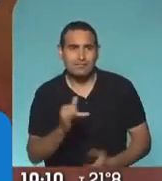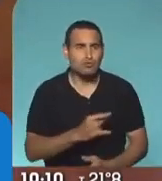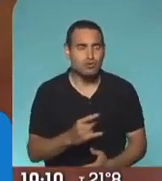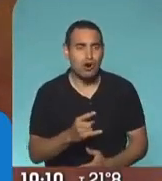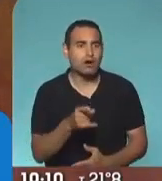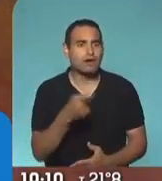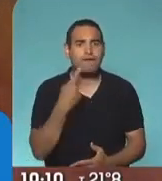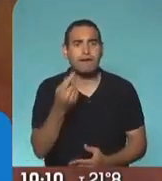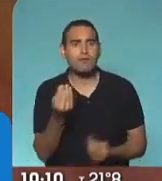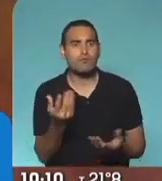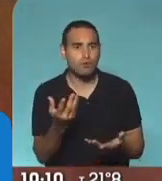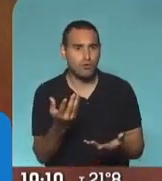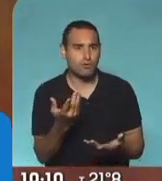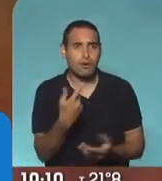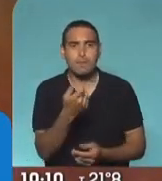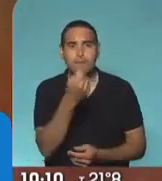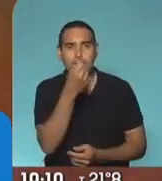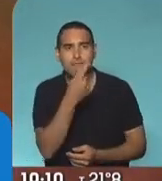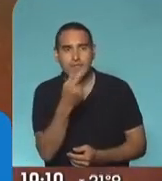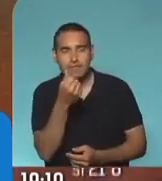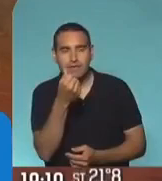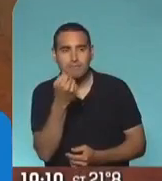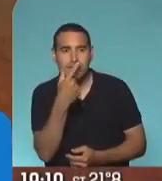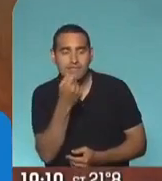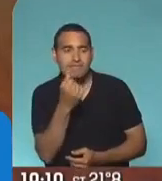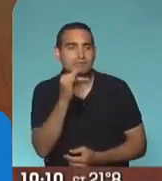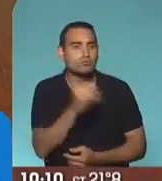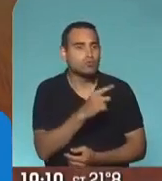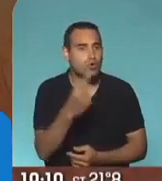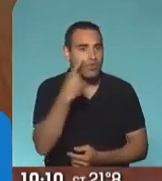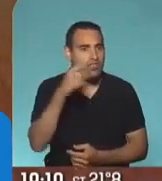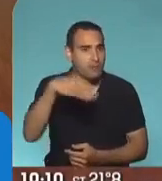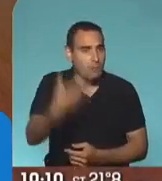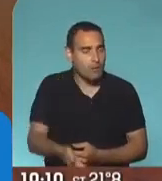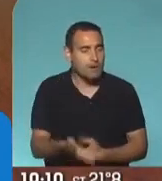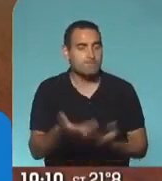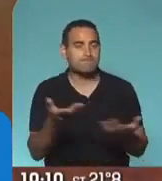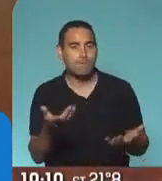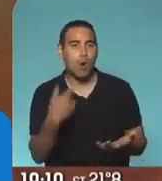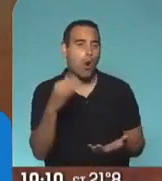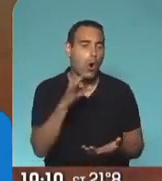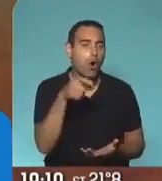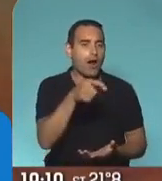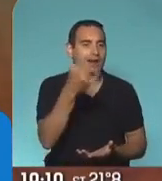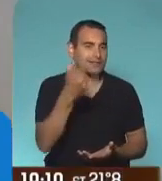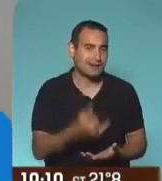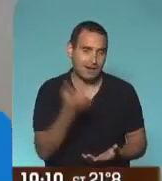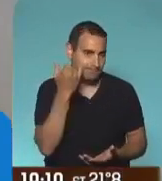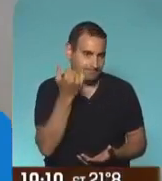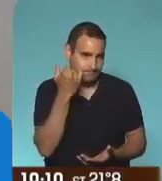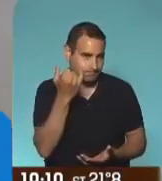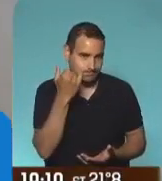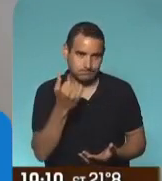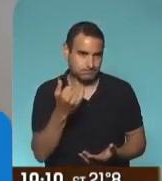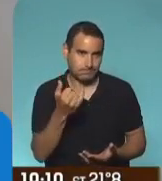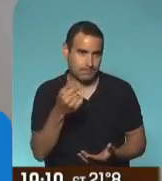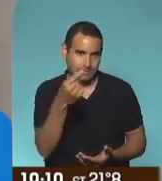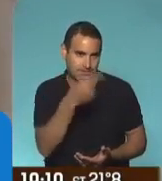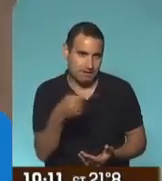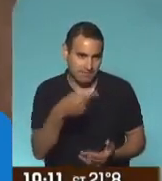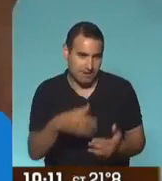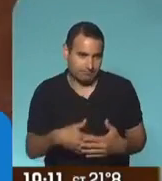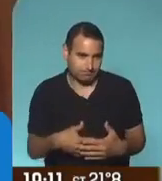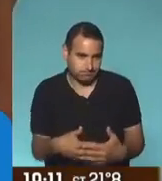aplicar la pastilla del día después, o que ya tiene o está en curso de unas semanas de